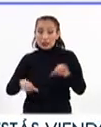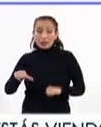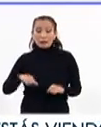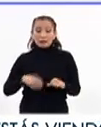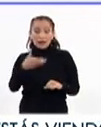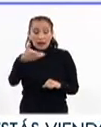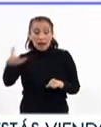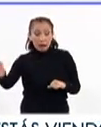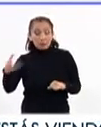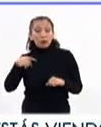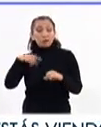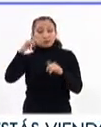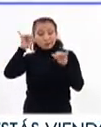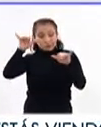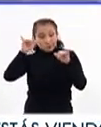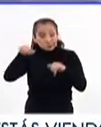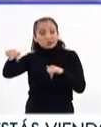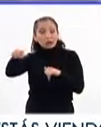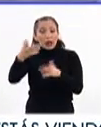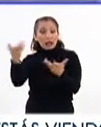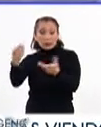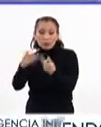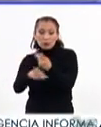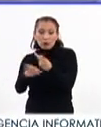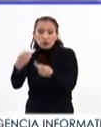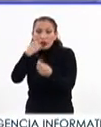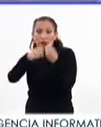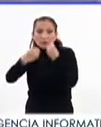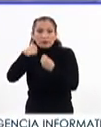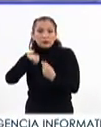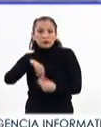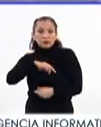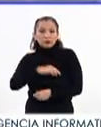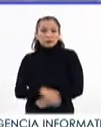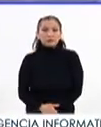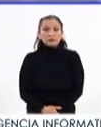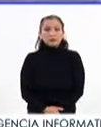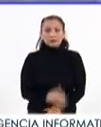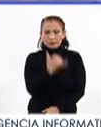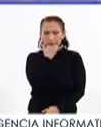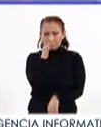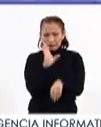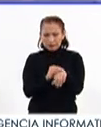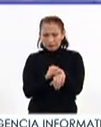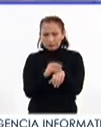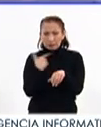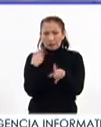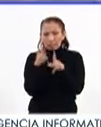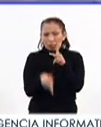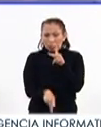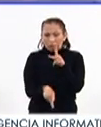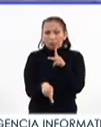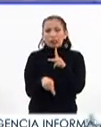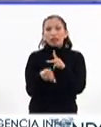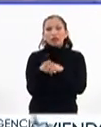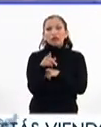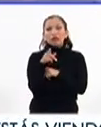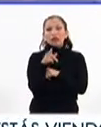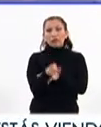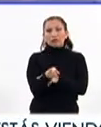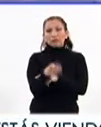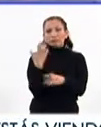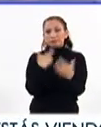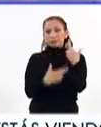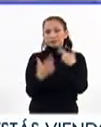actividades agrícolas y pecuarias que producen los alimentos que consumimos. Fernando, si nos lo permites, vamos a hacer una breve pausa